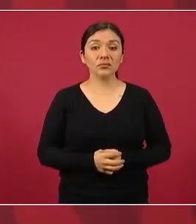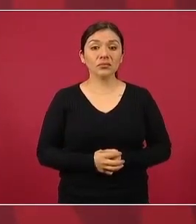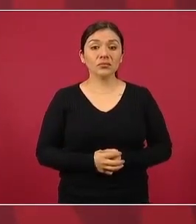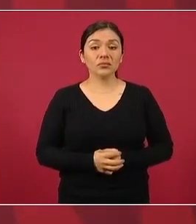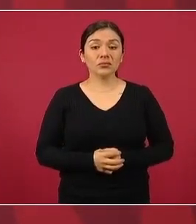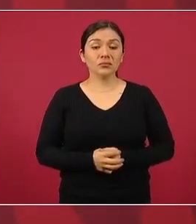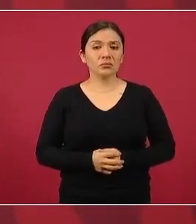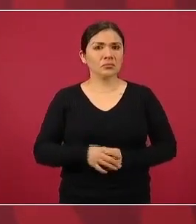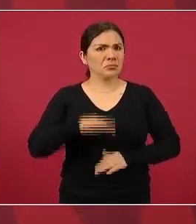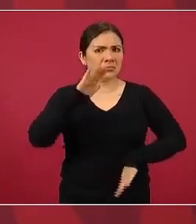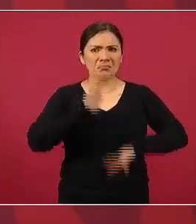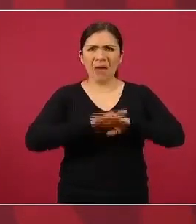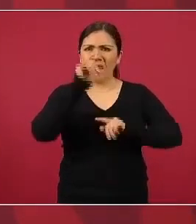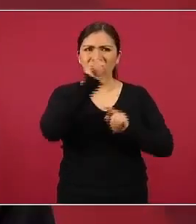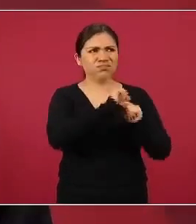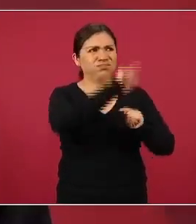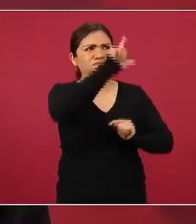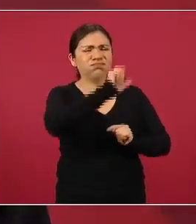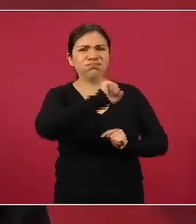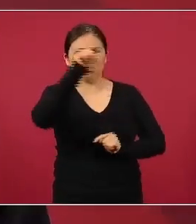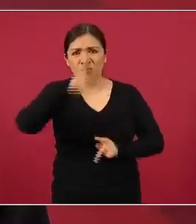lo más alto del poder